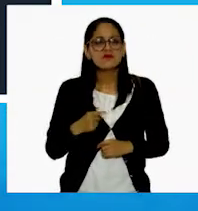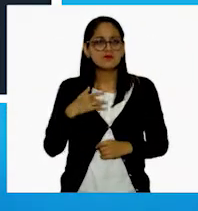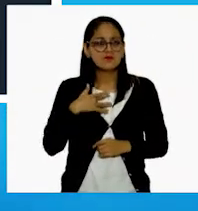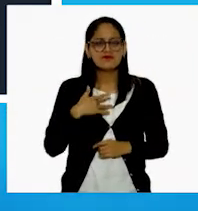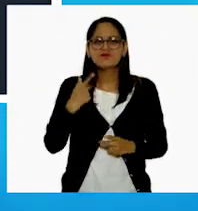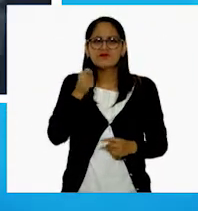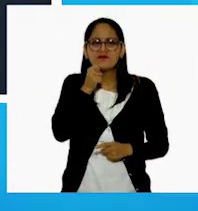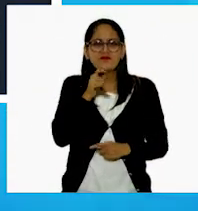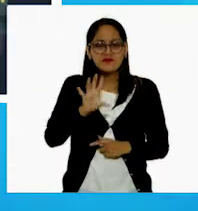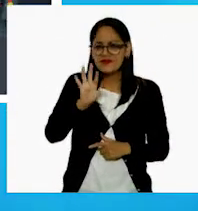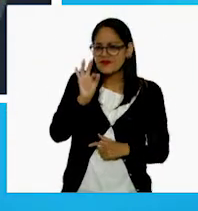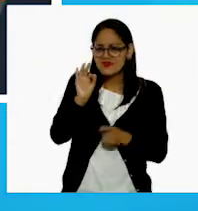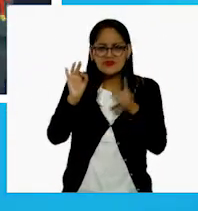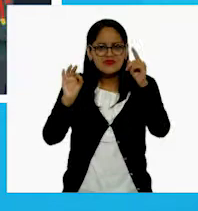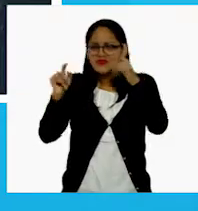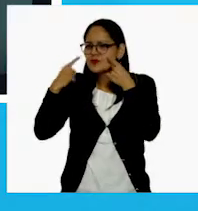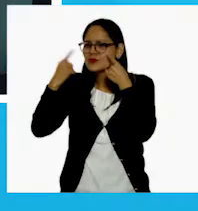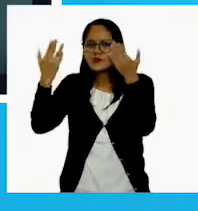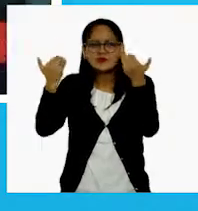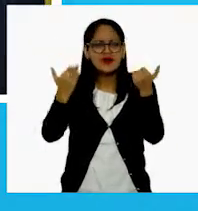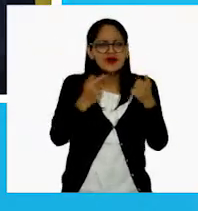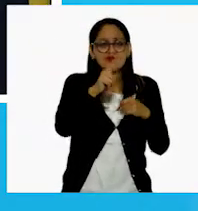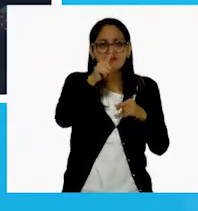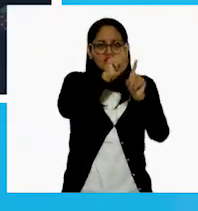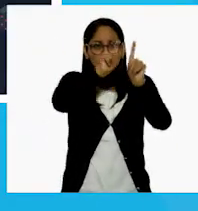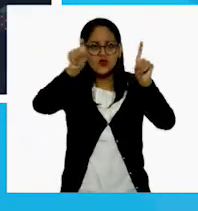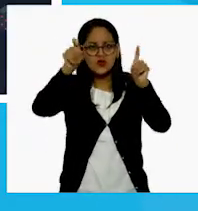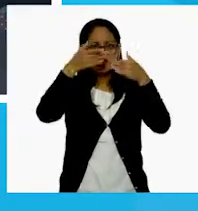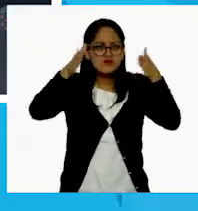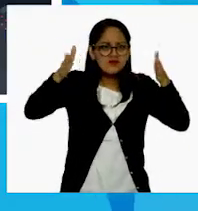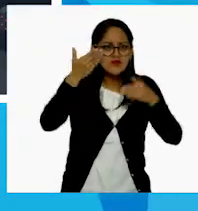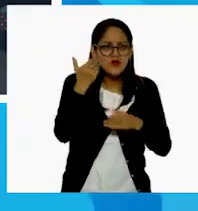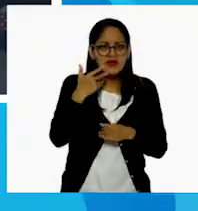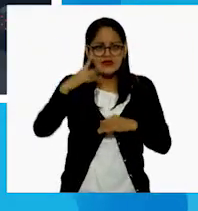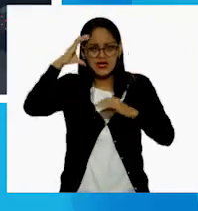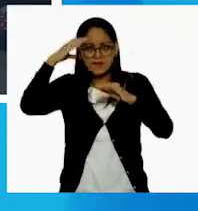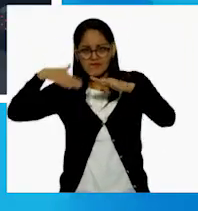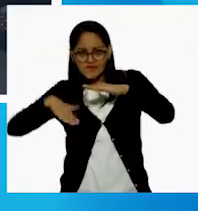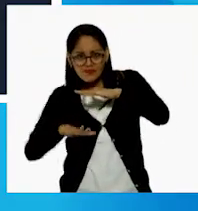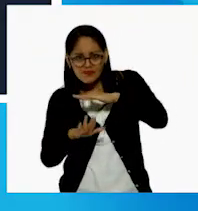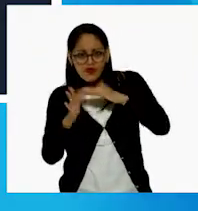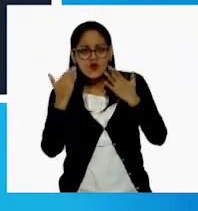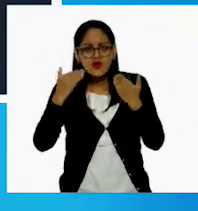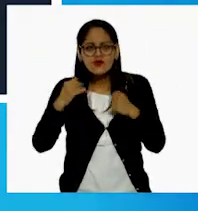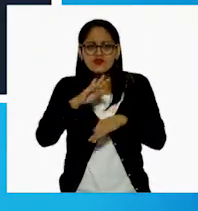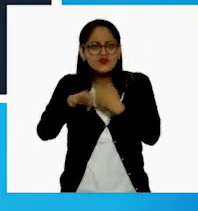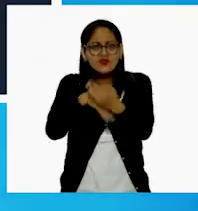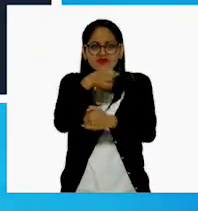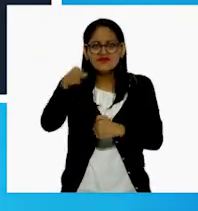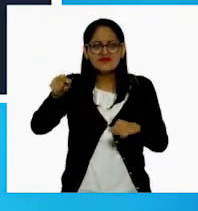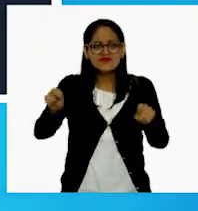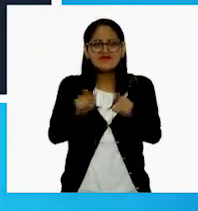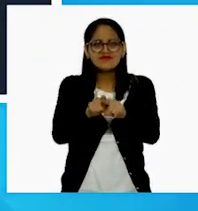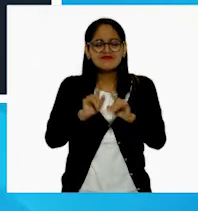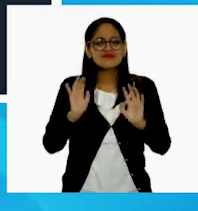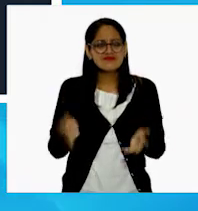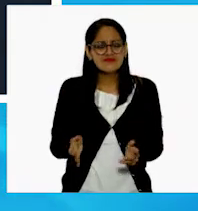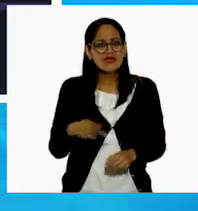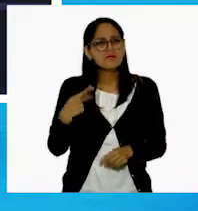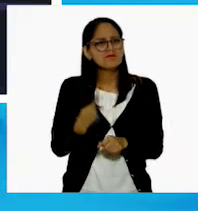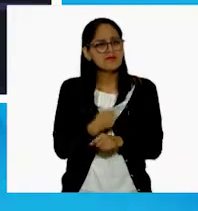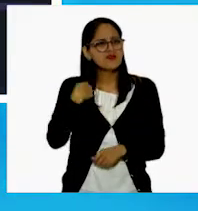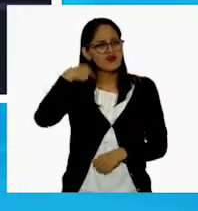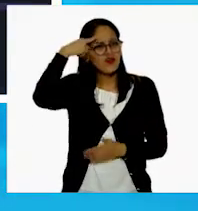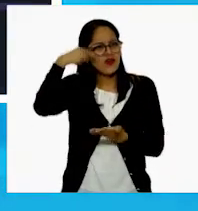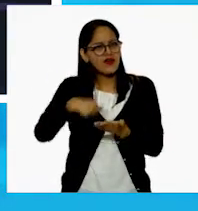Pero no encuentro nada, nada, nada, ni en el closet, ni bajo la cama. Y todo está como lo había dejado. ¿Será que